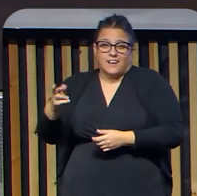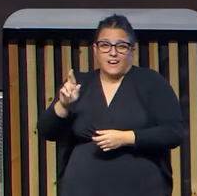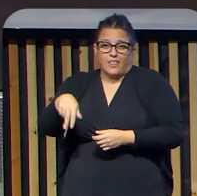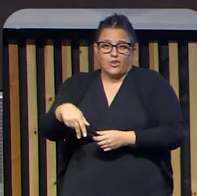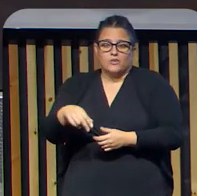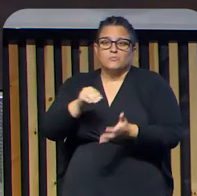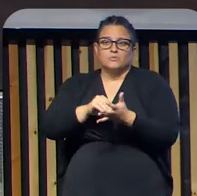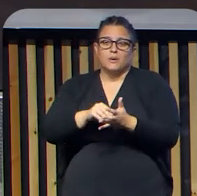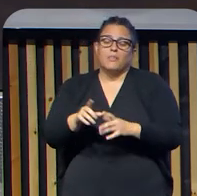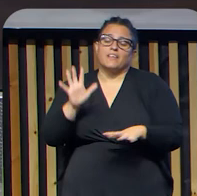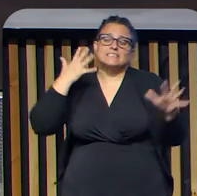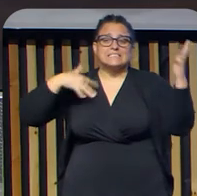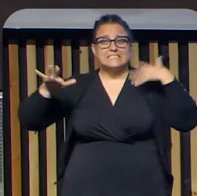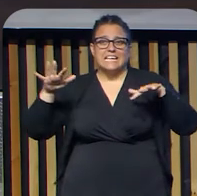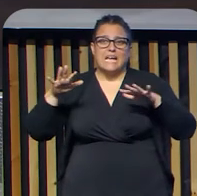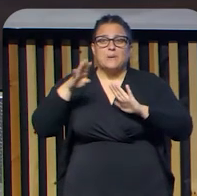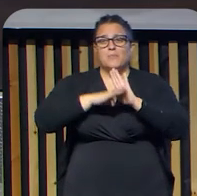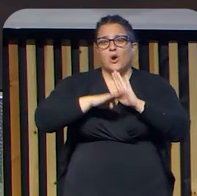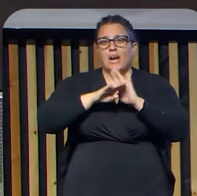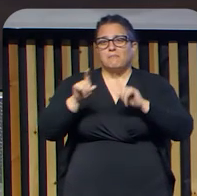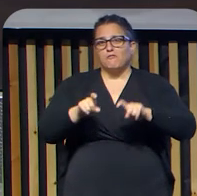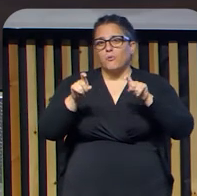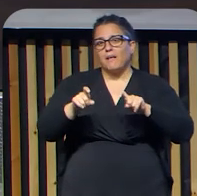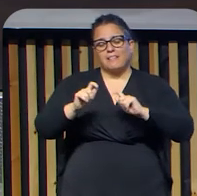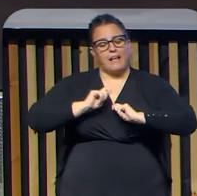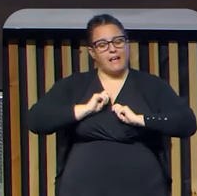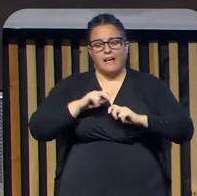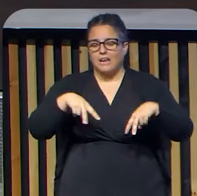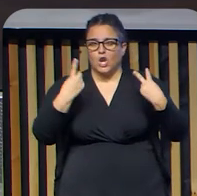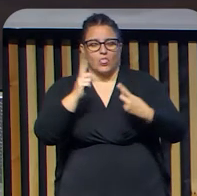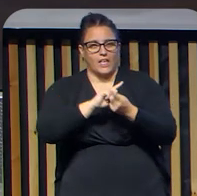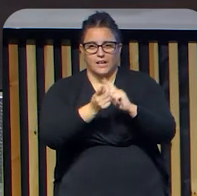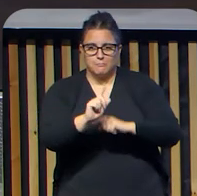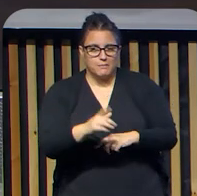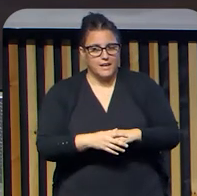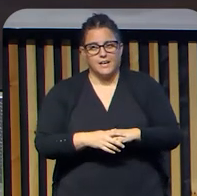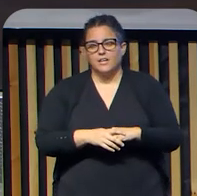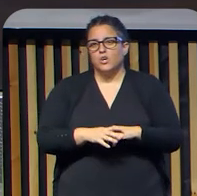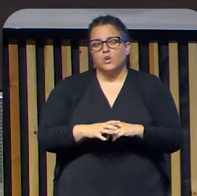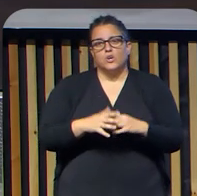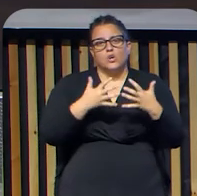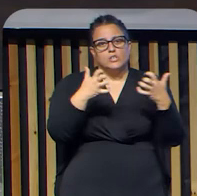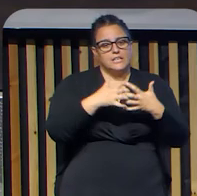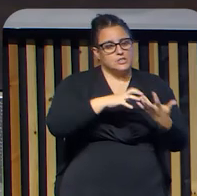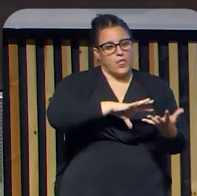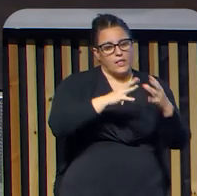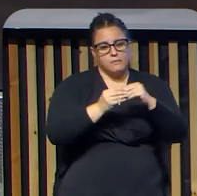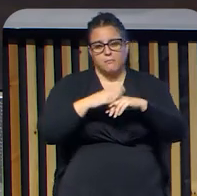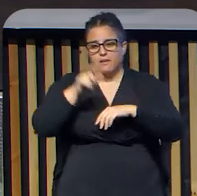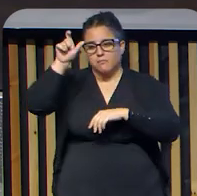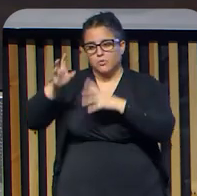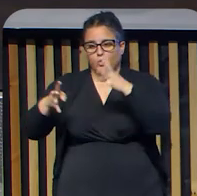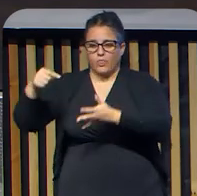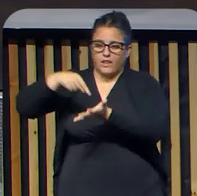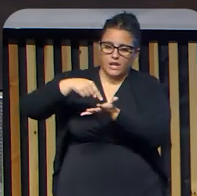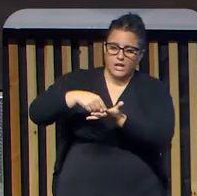adaptar el texto a lo que ha dejado al ciudadano es que Y bueno pues gracias a estas iniciativas avanzar